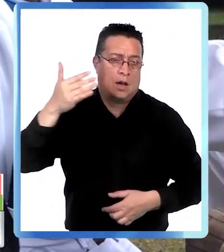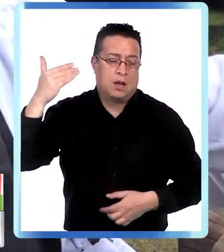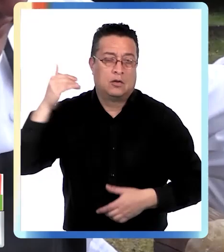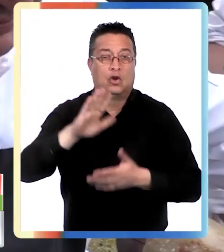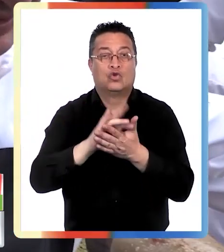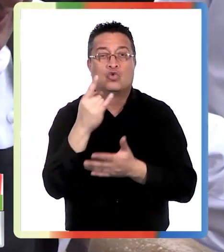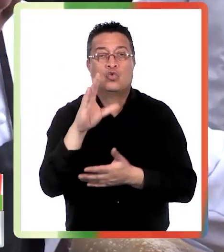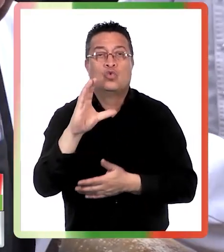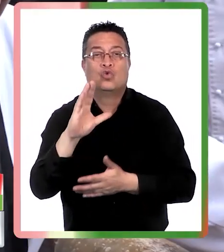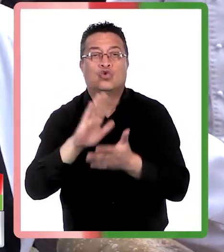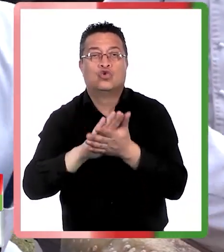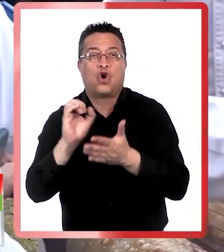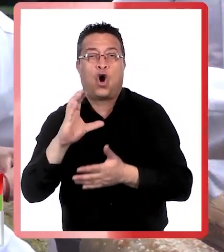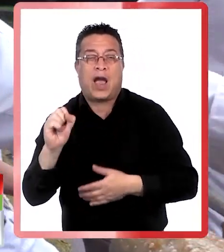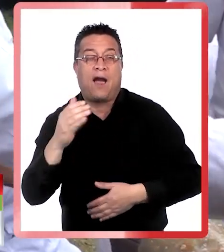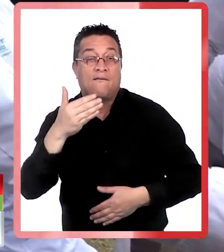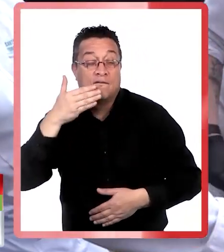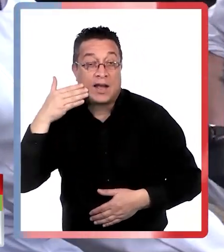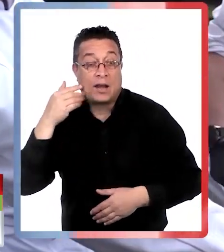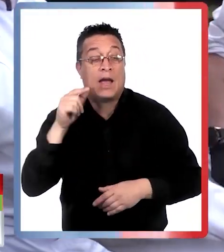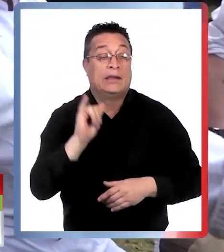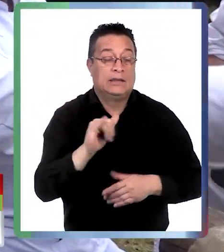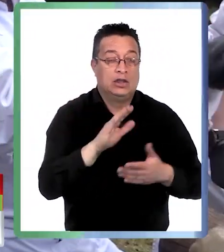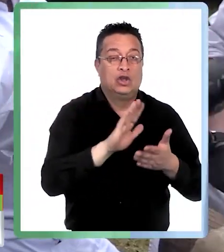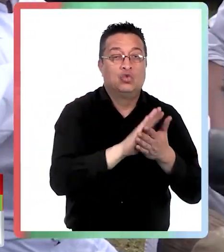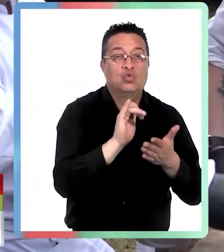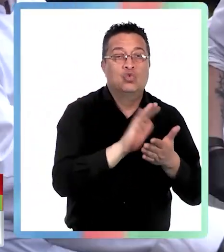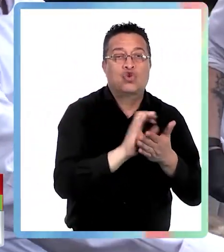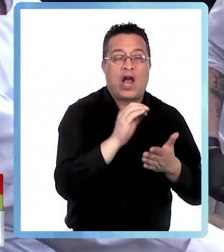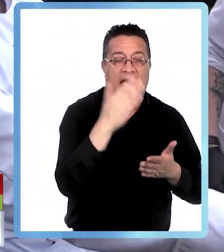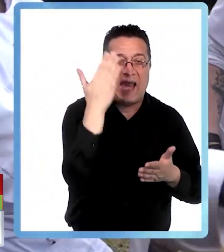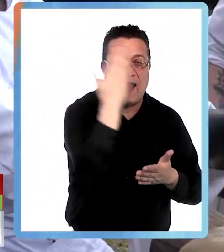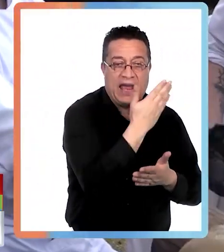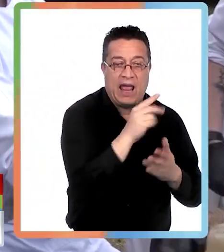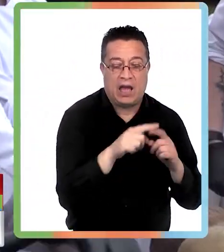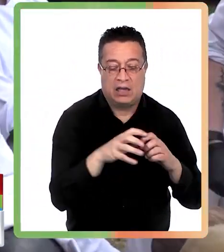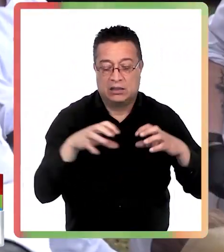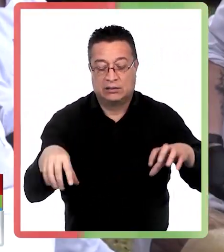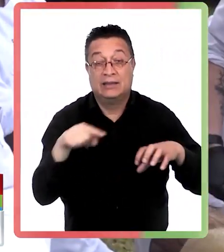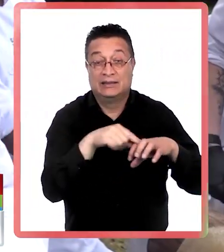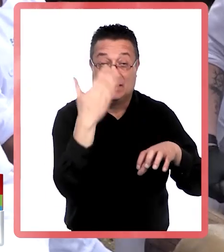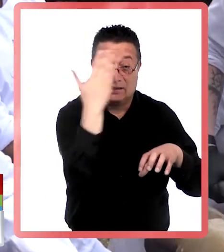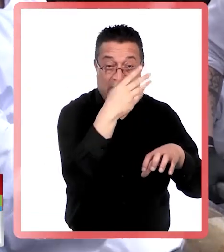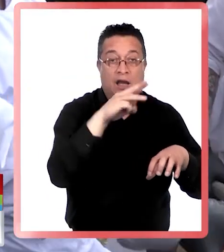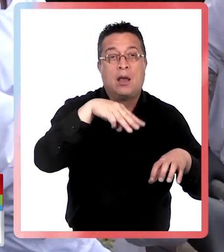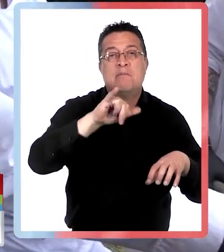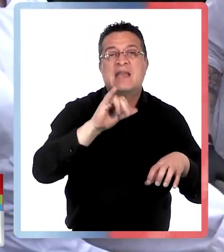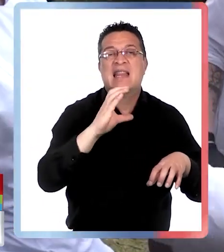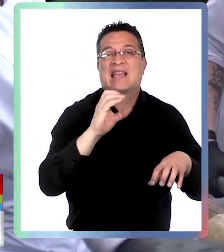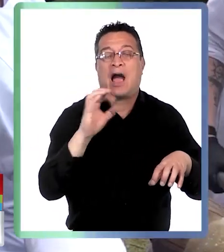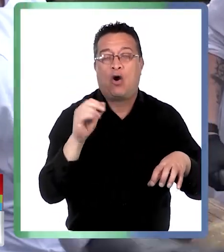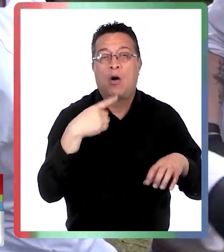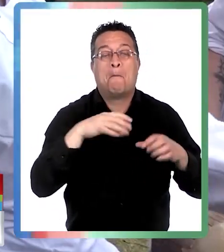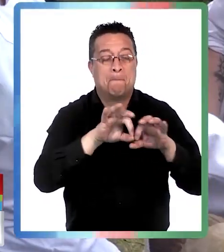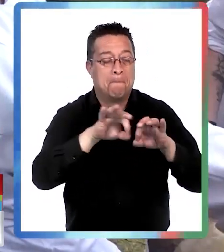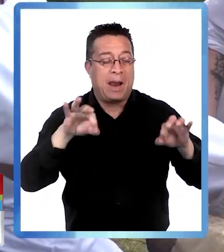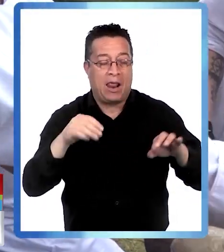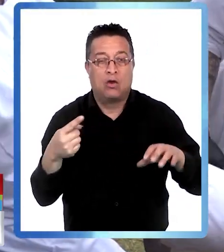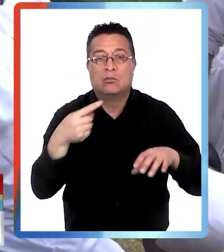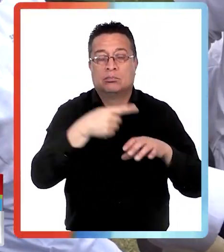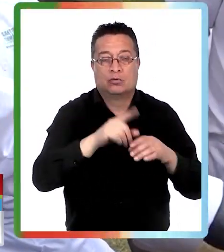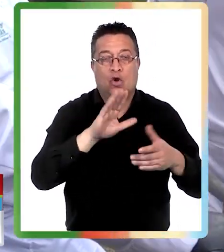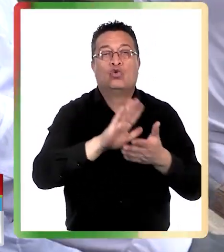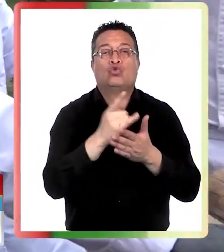la chochoca blanca que está a este lado y la chochoca negra la chochoca negra es el tradicional milcao que yo lo llevo a un palo y se transforma en